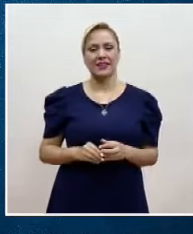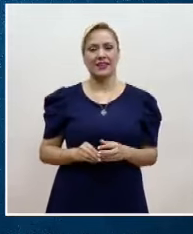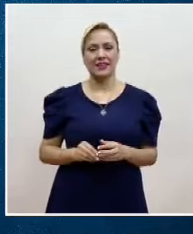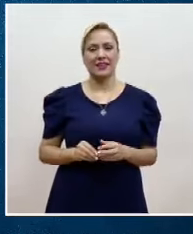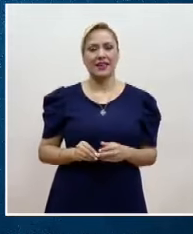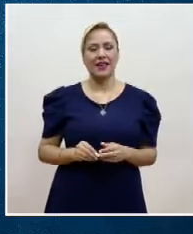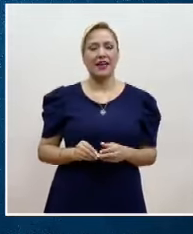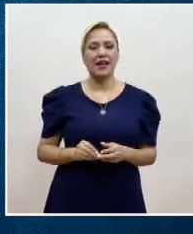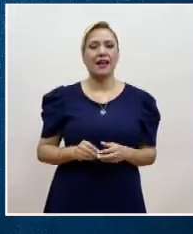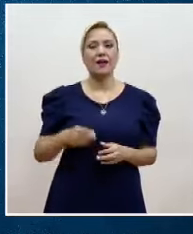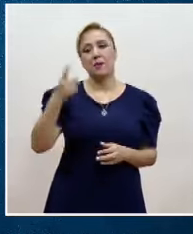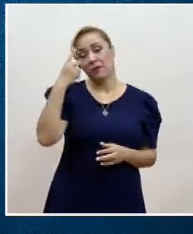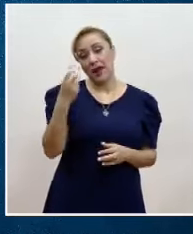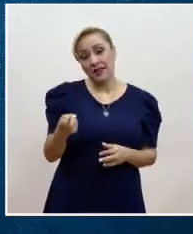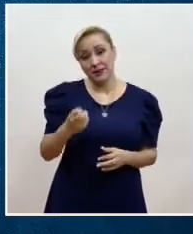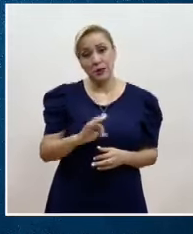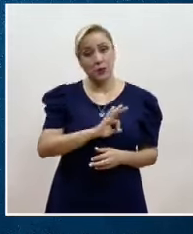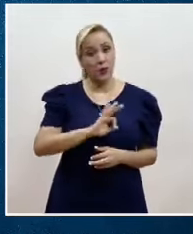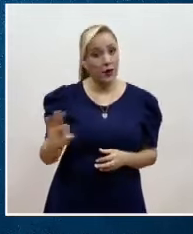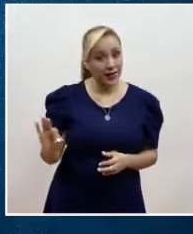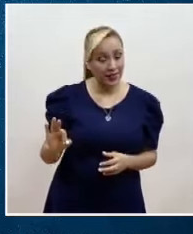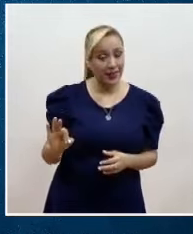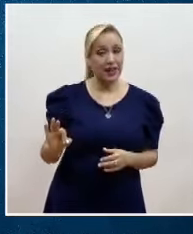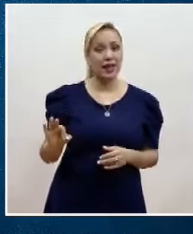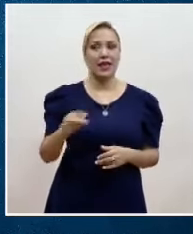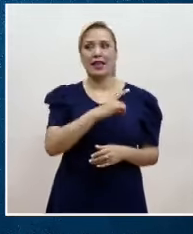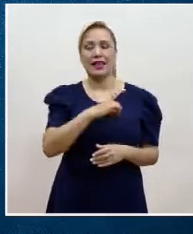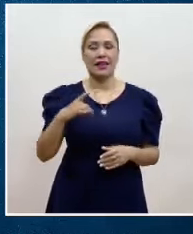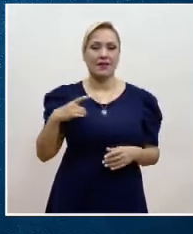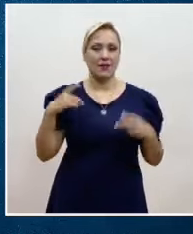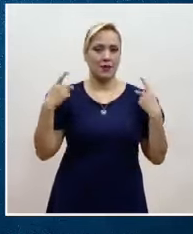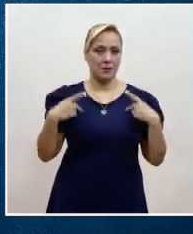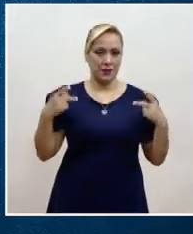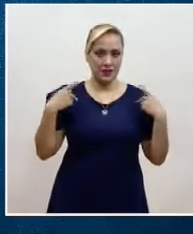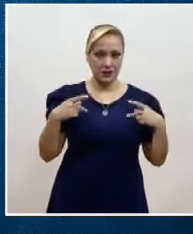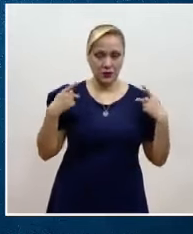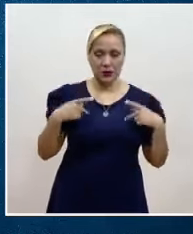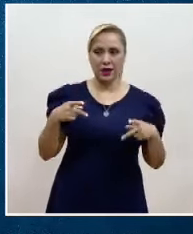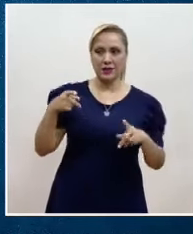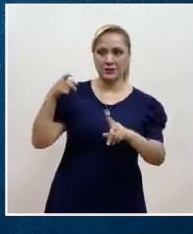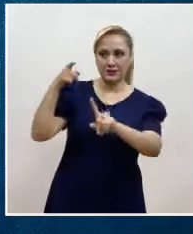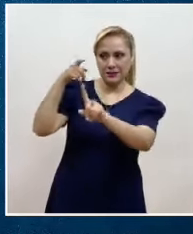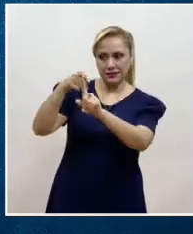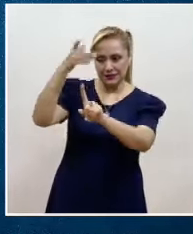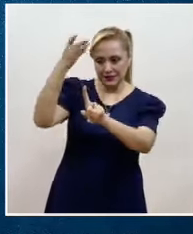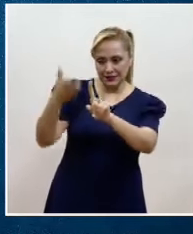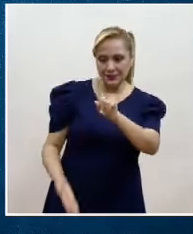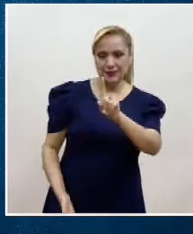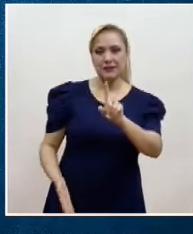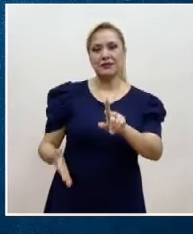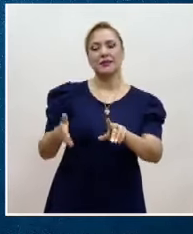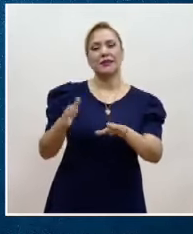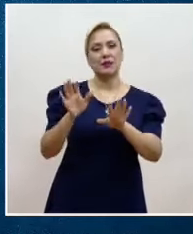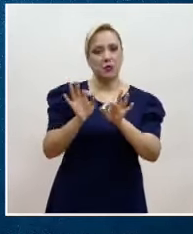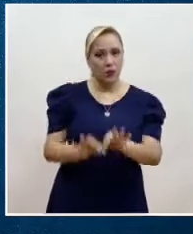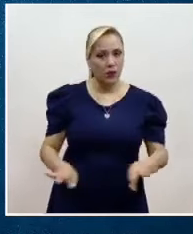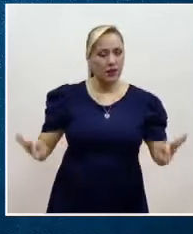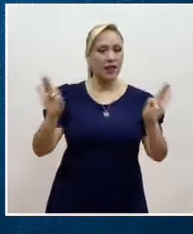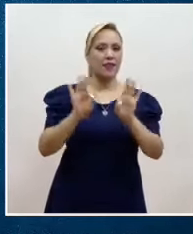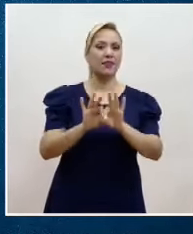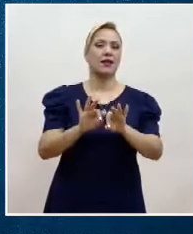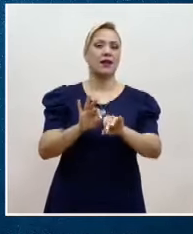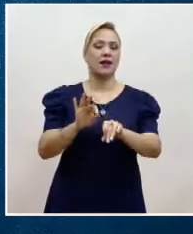Adelante. Para que eso suceda, ¿no? Debe de ser centrada en la persona, debe de tener los principios de la justicia sustantiva, justicia procesal, que